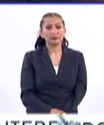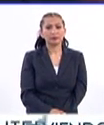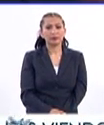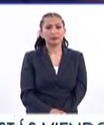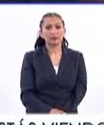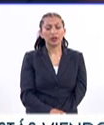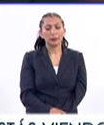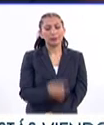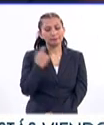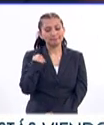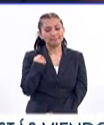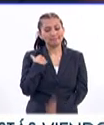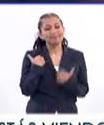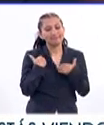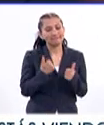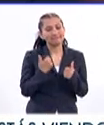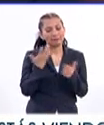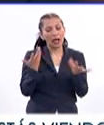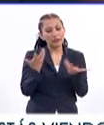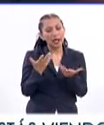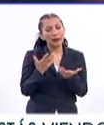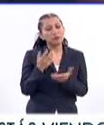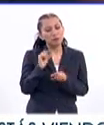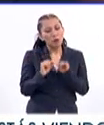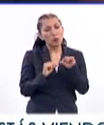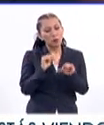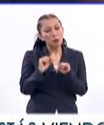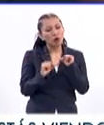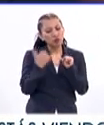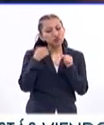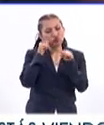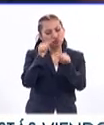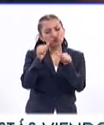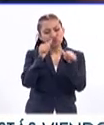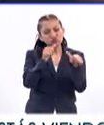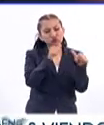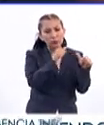con la comprensión de que lo vamos a ir haciendo poco a poco, pero